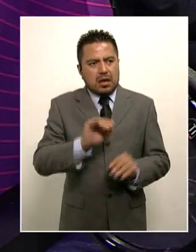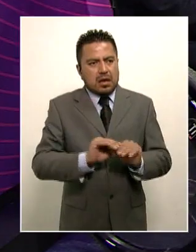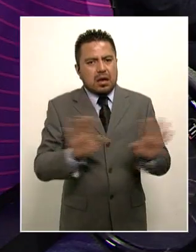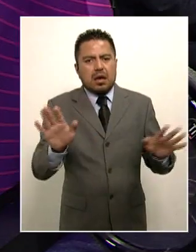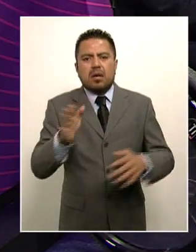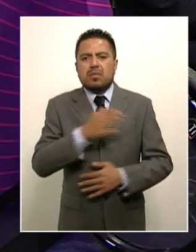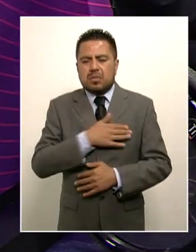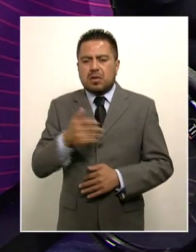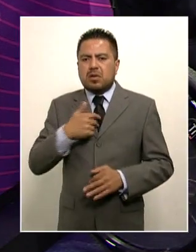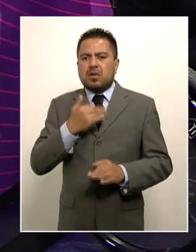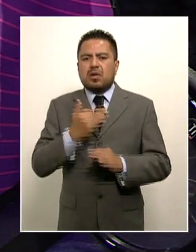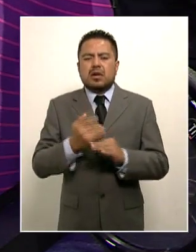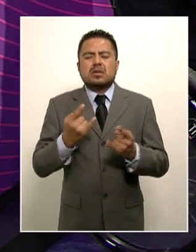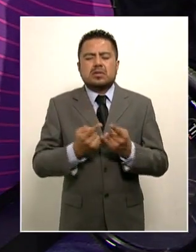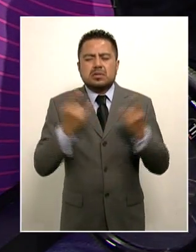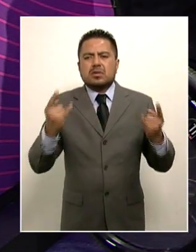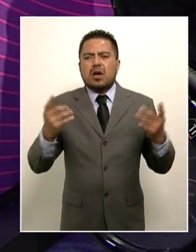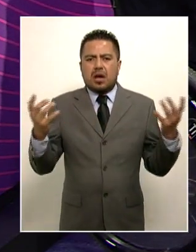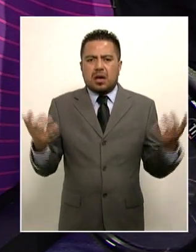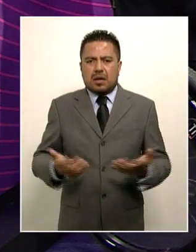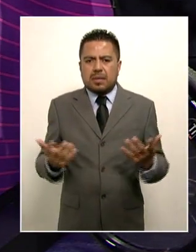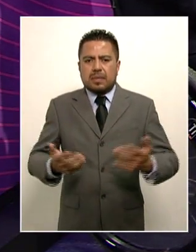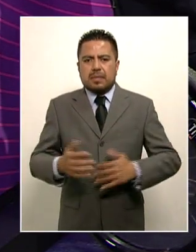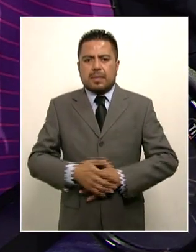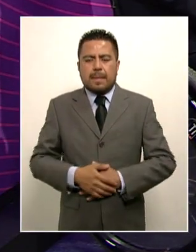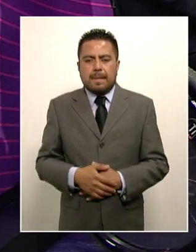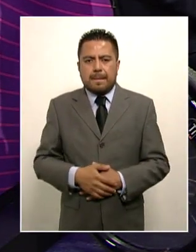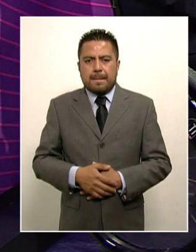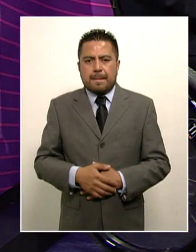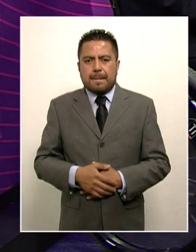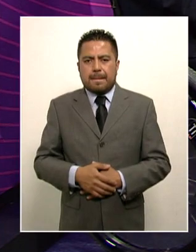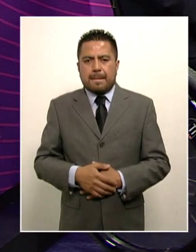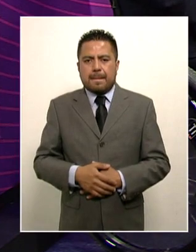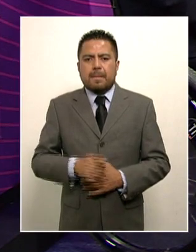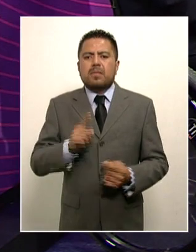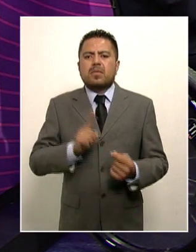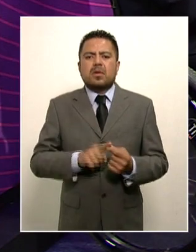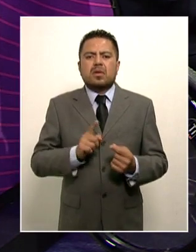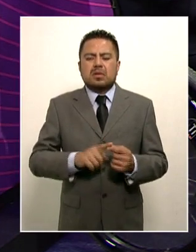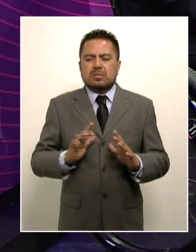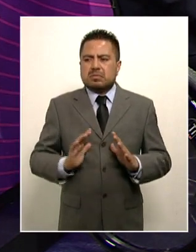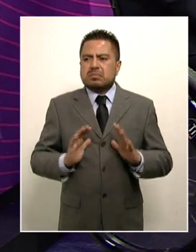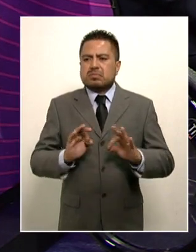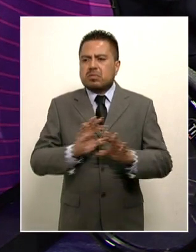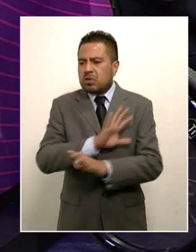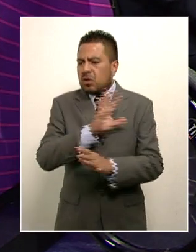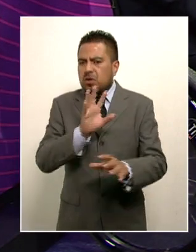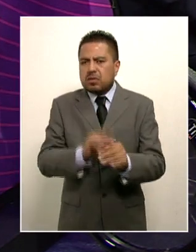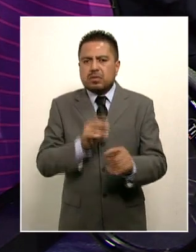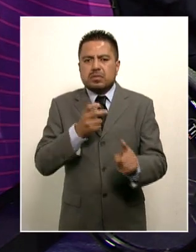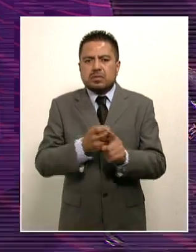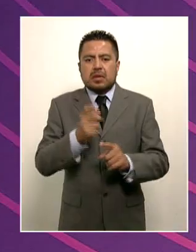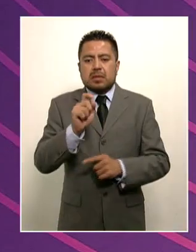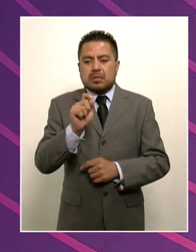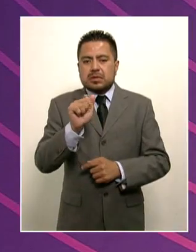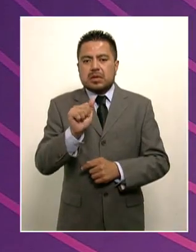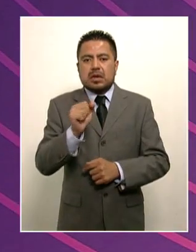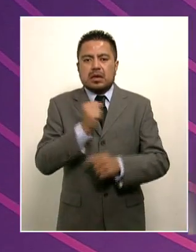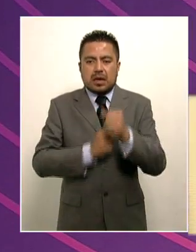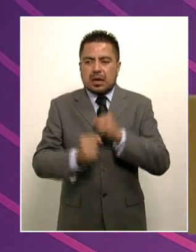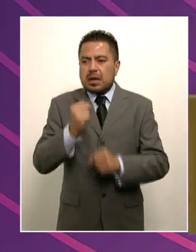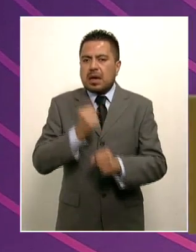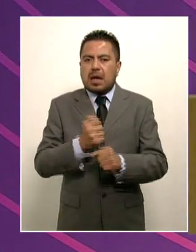Bueno, voy a hacer un poquito de historia de dónde se vino todo esto. Hace 26